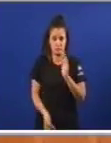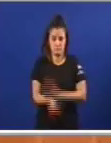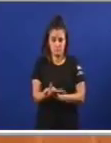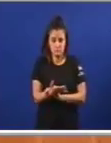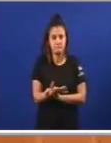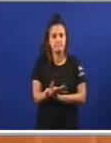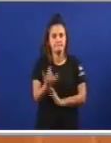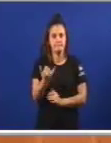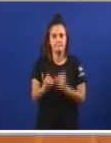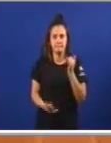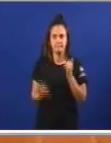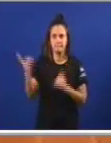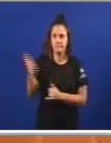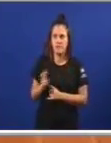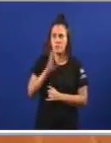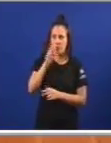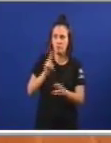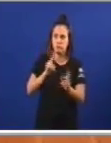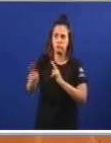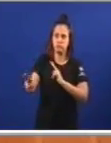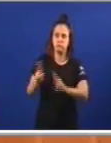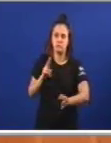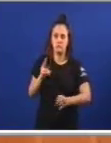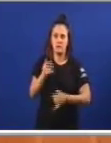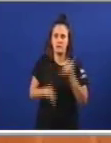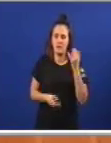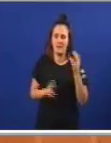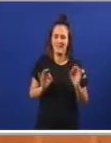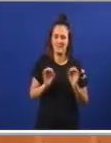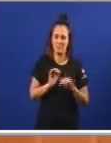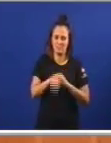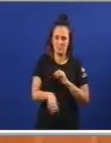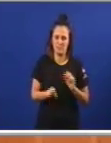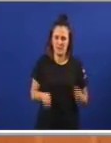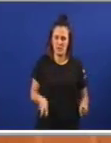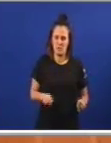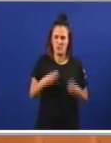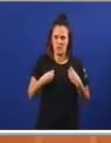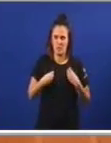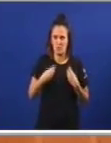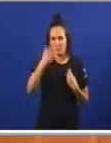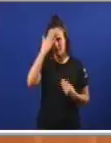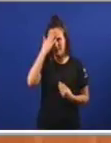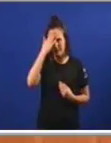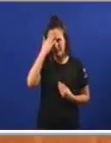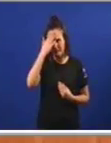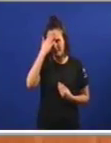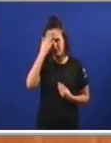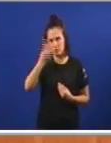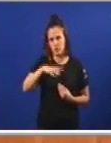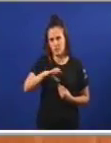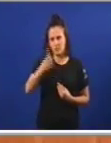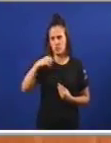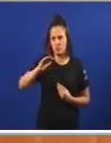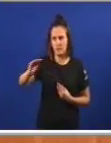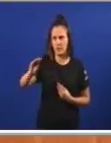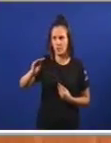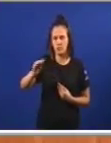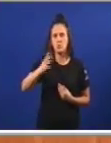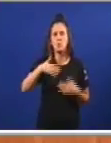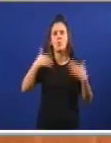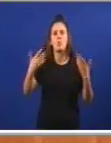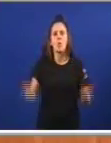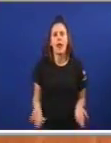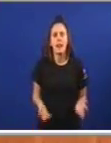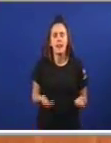esta interpelación, pero que engloban o deterioro todo da saúde mental no noso país, preguntámonos cal van ser as medidas inmediatas